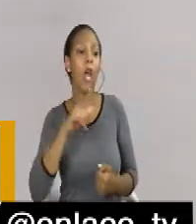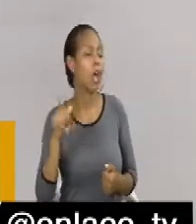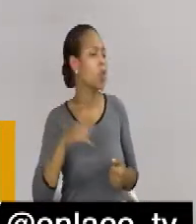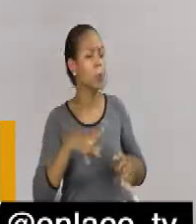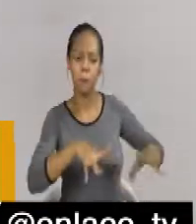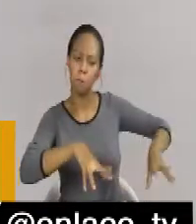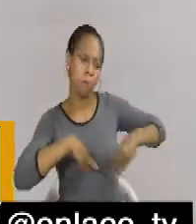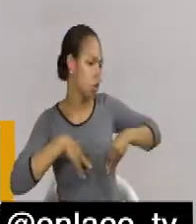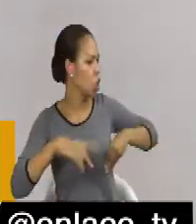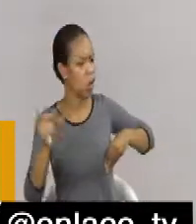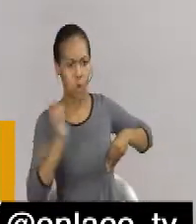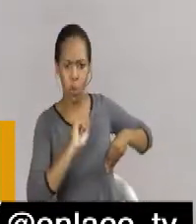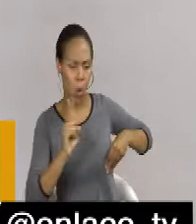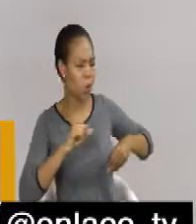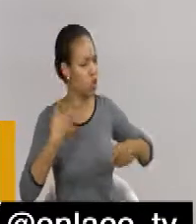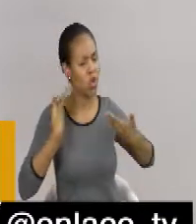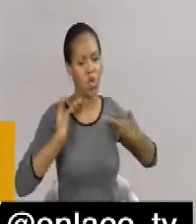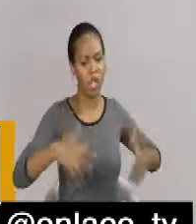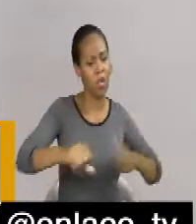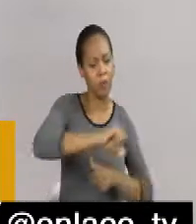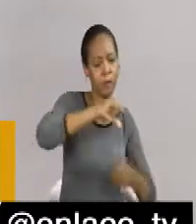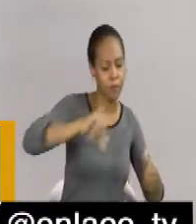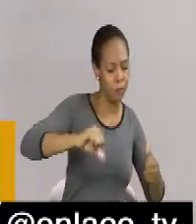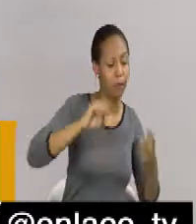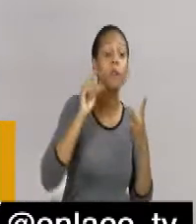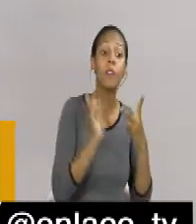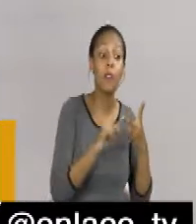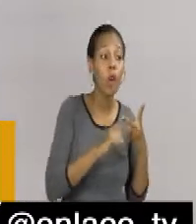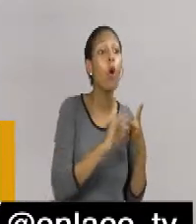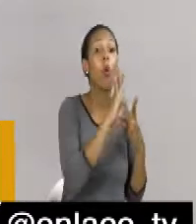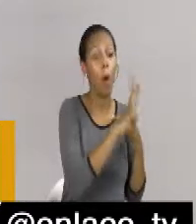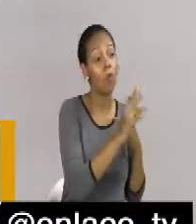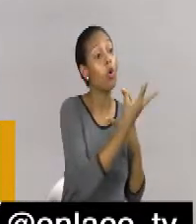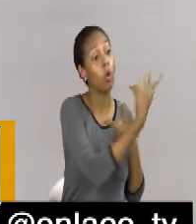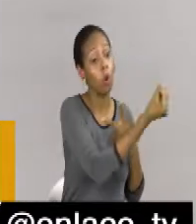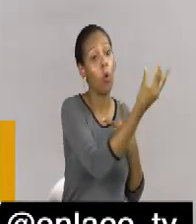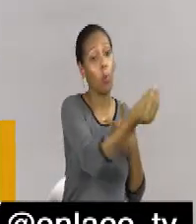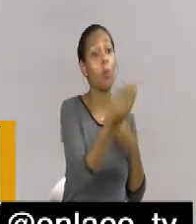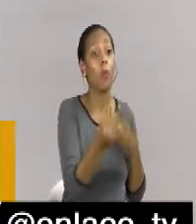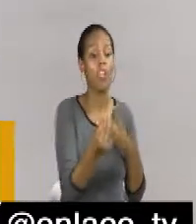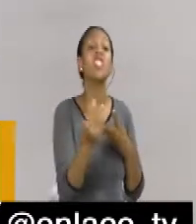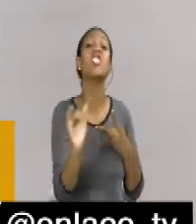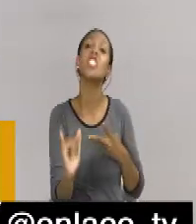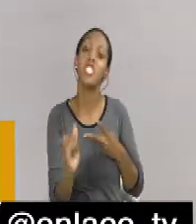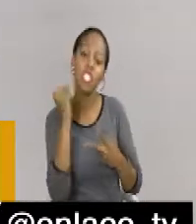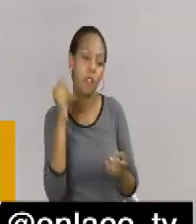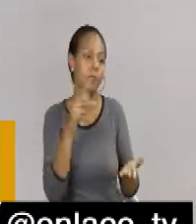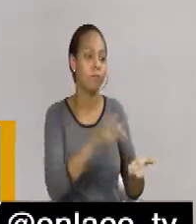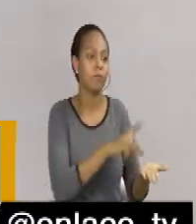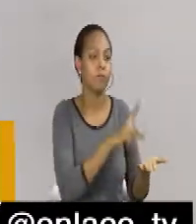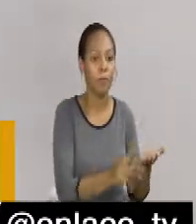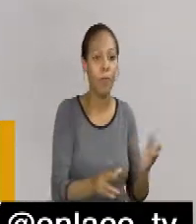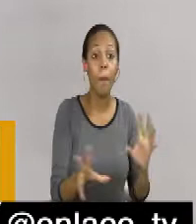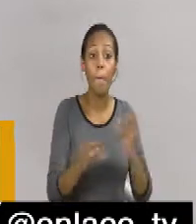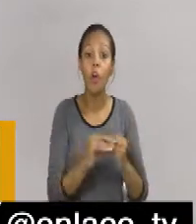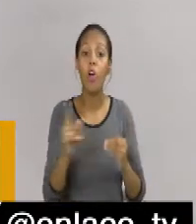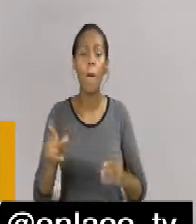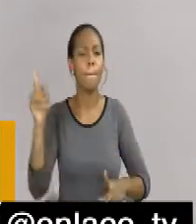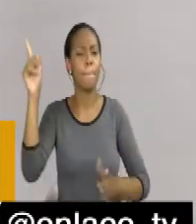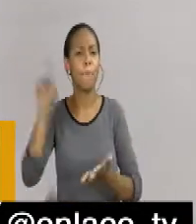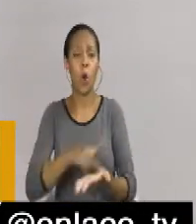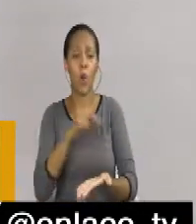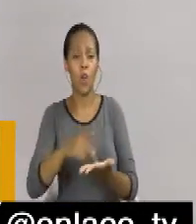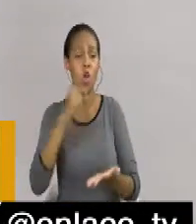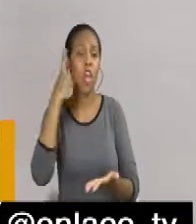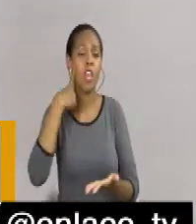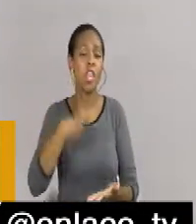el concepto de revocatoria al sí. Entonces, y lo más fundamental, no hay ley seca y tampoco va a haber certificado electoral expedido por la